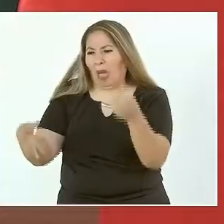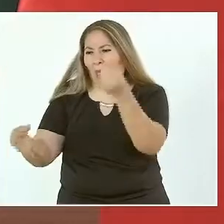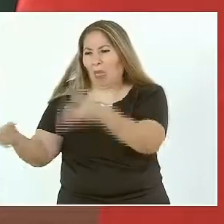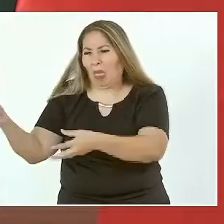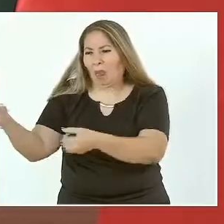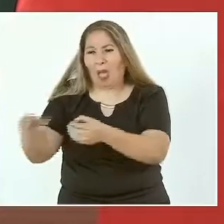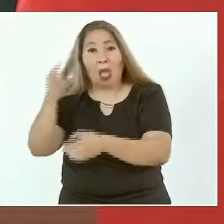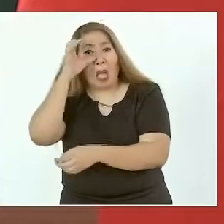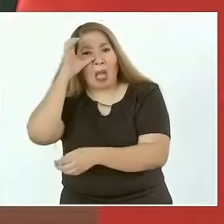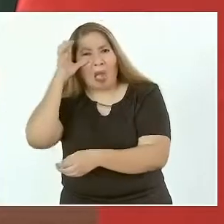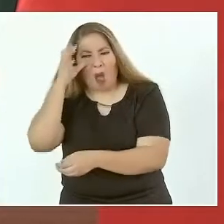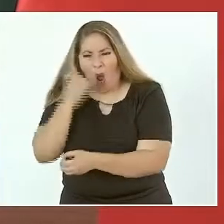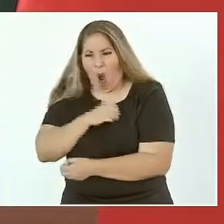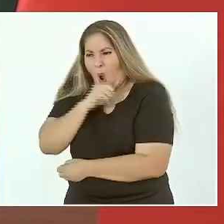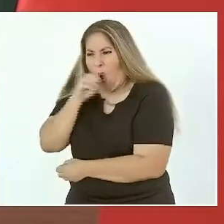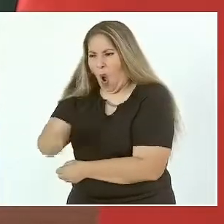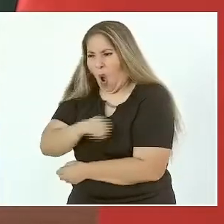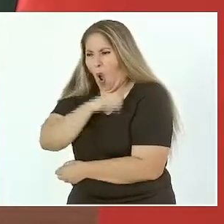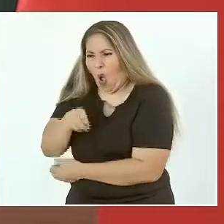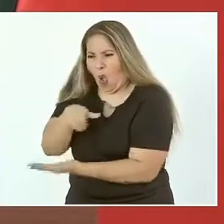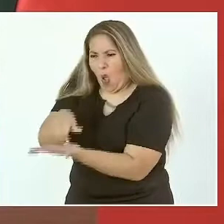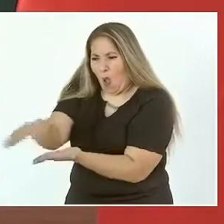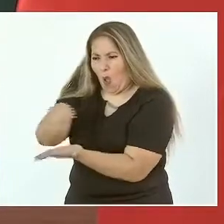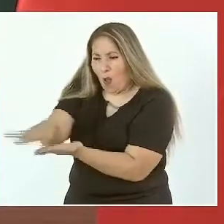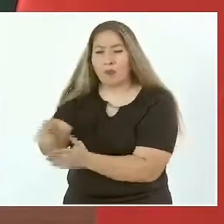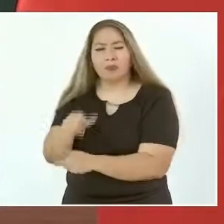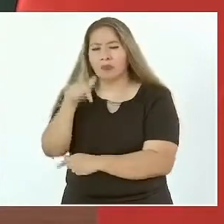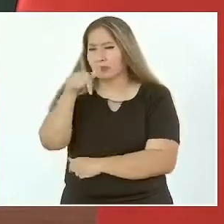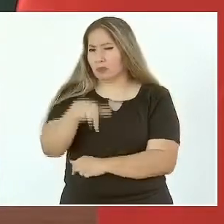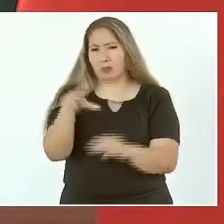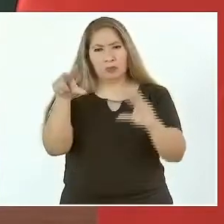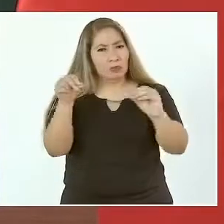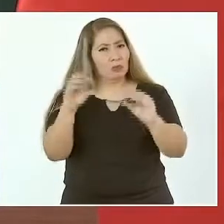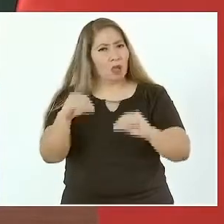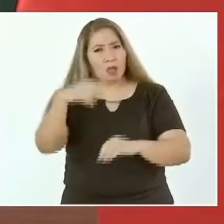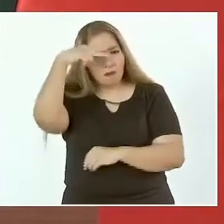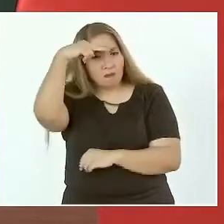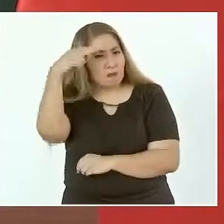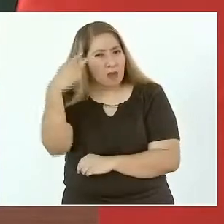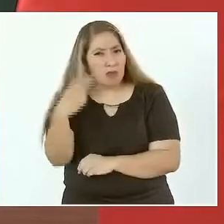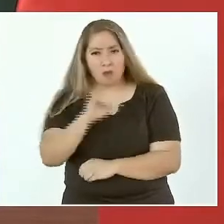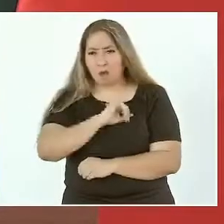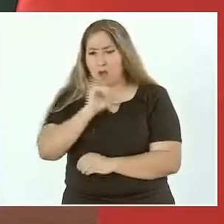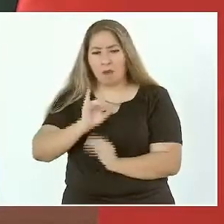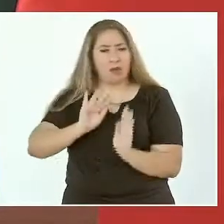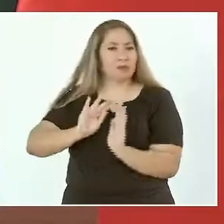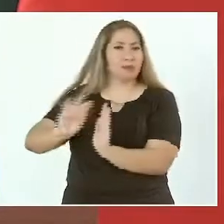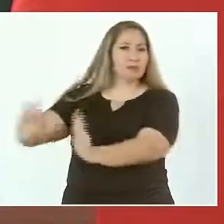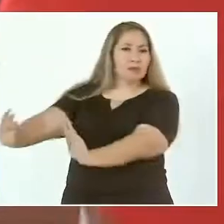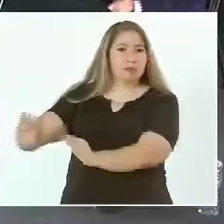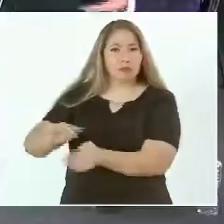han generado discursos de odio y exclusión, tengan cabida en nuestro querido México. Muchas gracias.